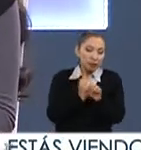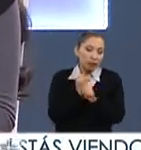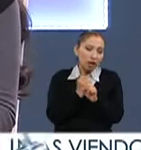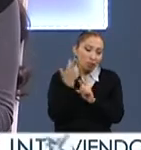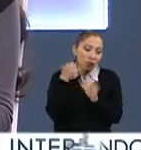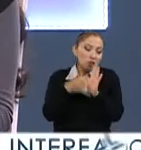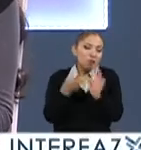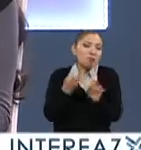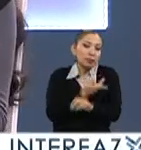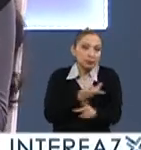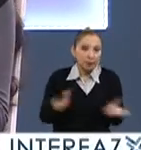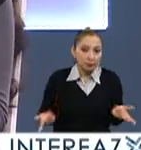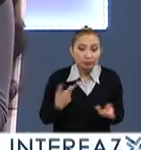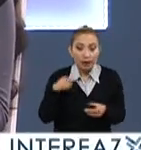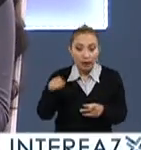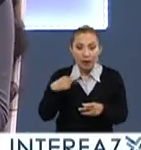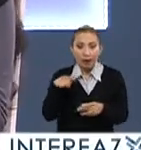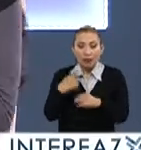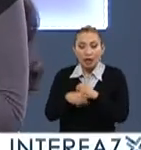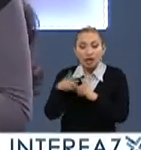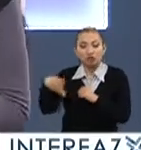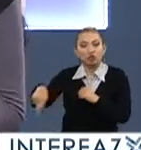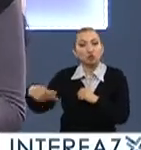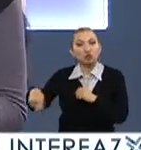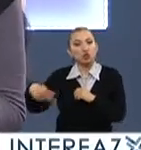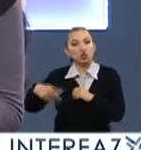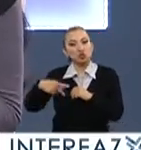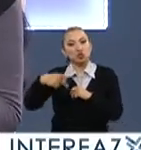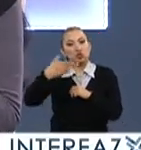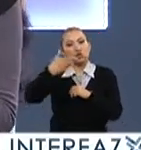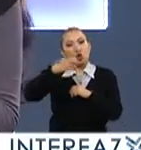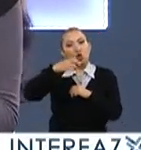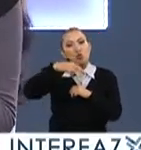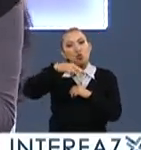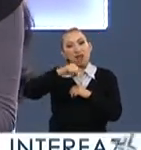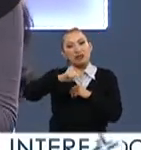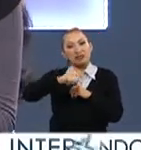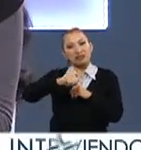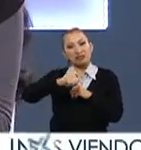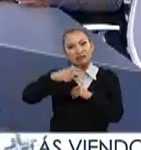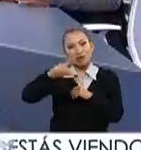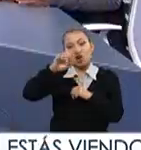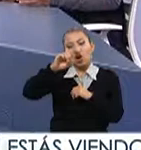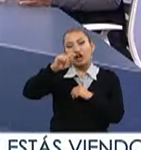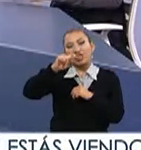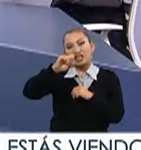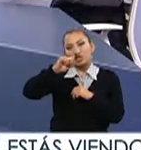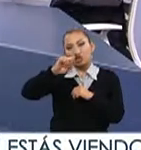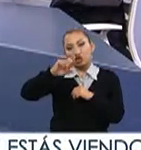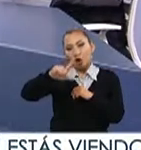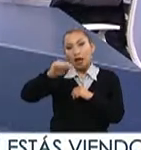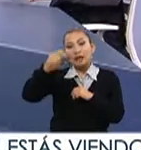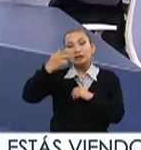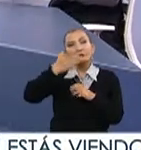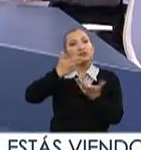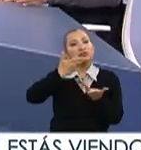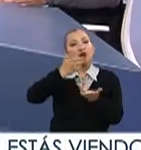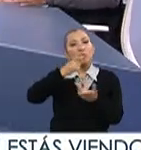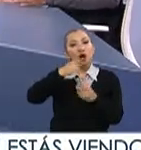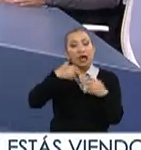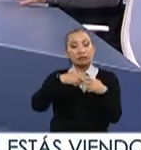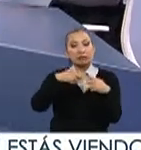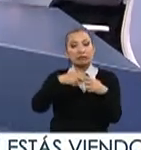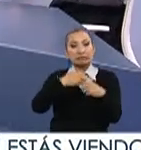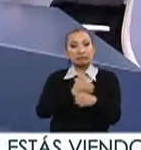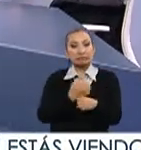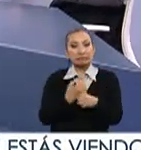están viendo, que altera, digamos, como sus hormonas en el cuerpo, sobre todo el cortisol, que es una hormona del